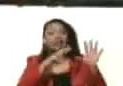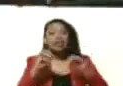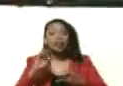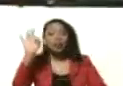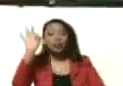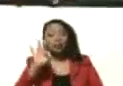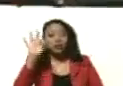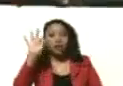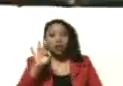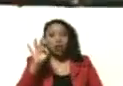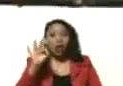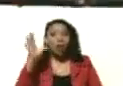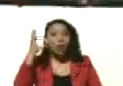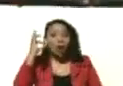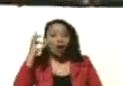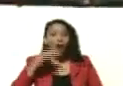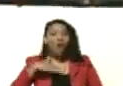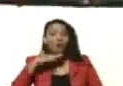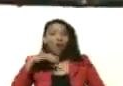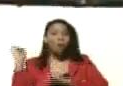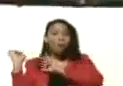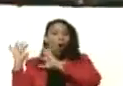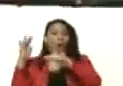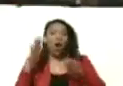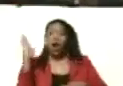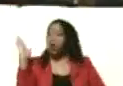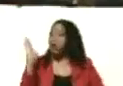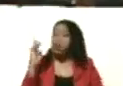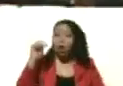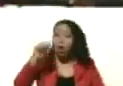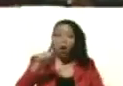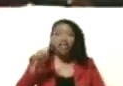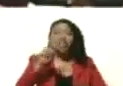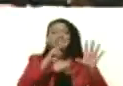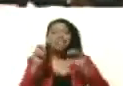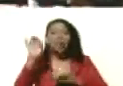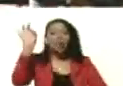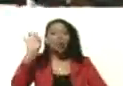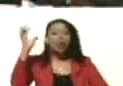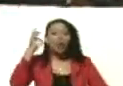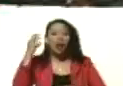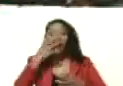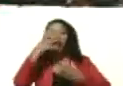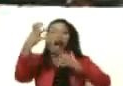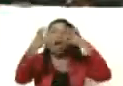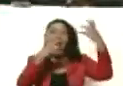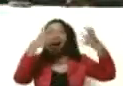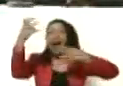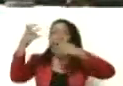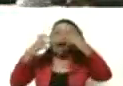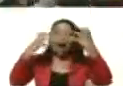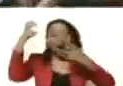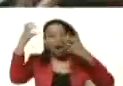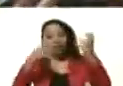70% de mujeres, que parece que no vinieron hoy, pero bueno, 70% de las mujeres.